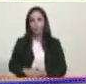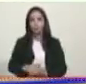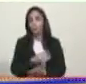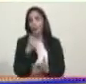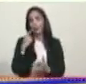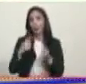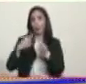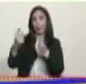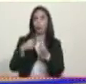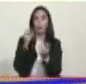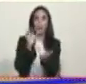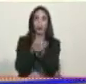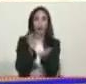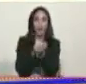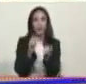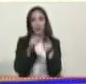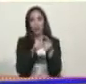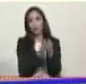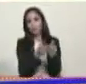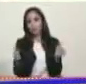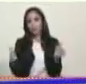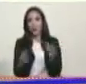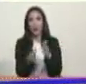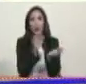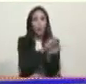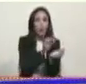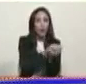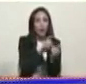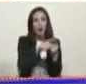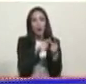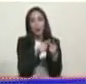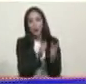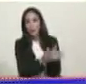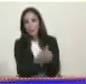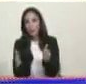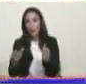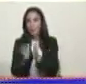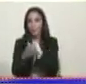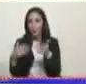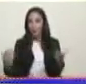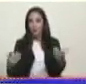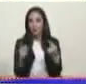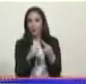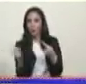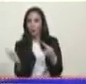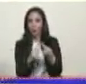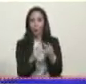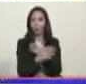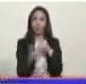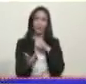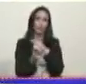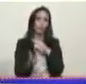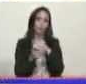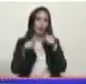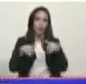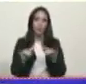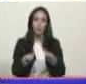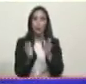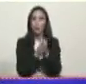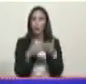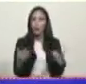Margarita, Cumaná Margarita y otras rutas, y también decirle que queda toda esta tecnología aquí instalada en